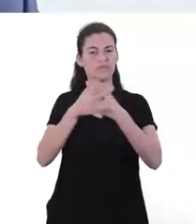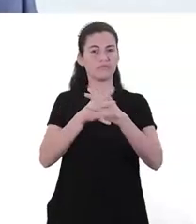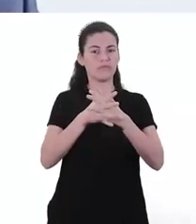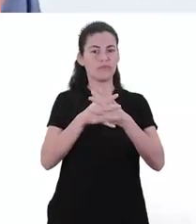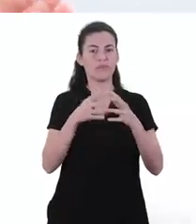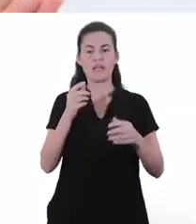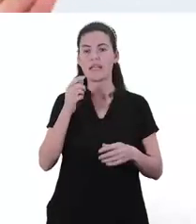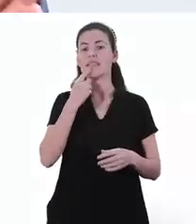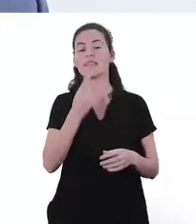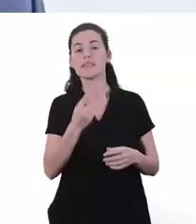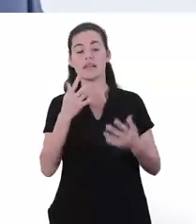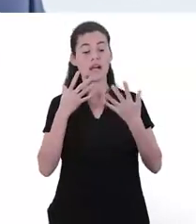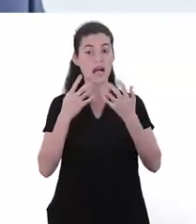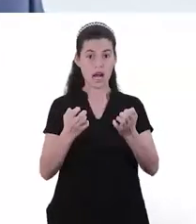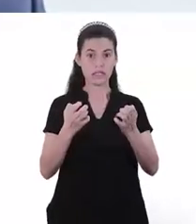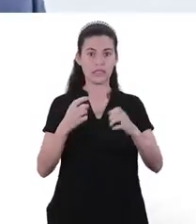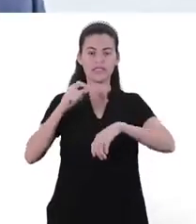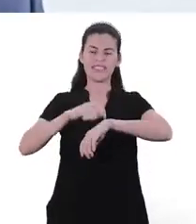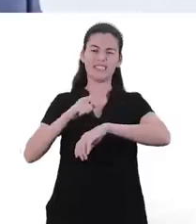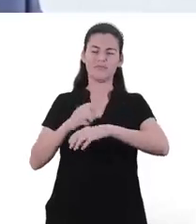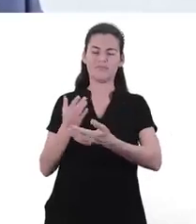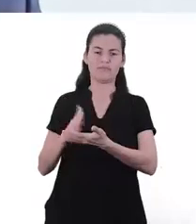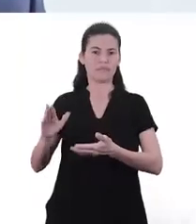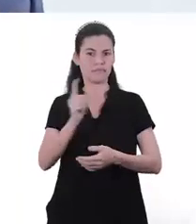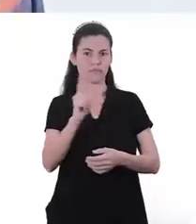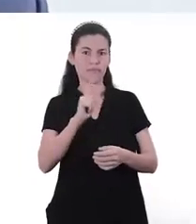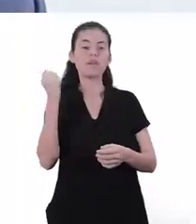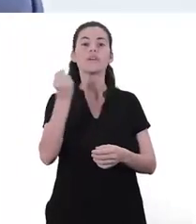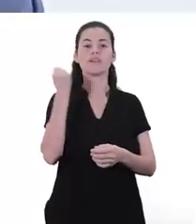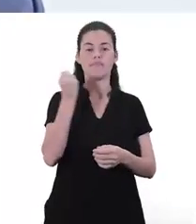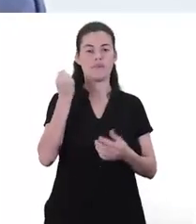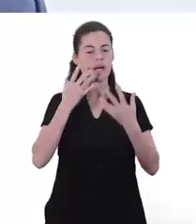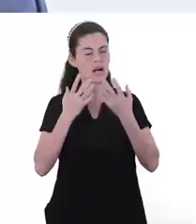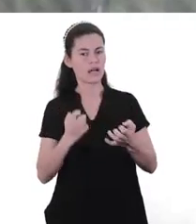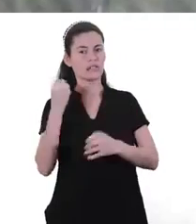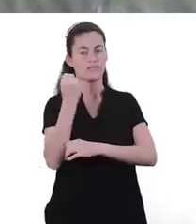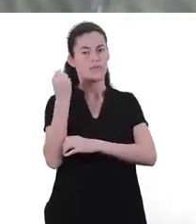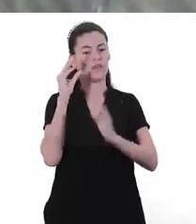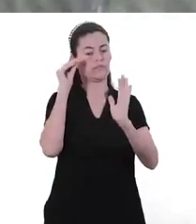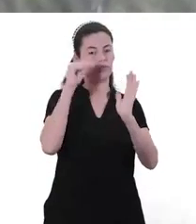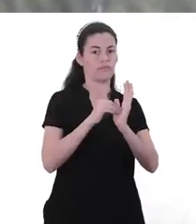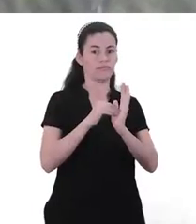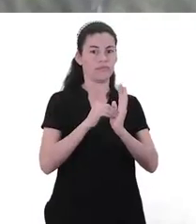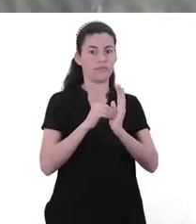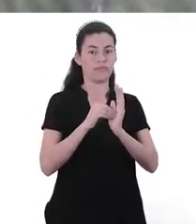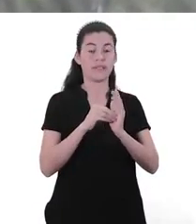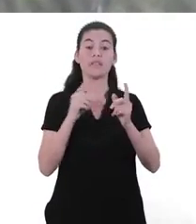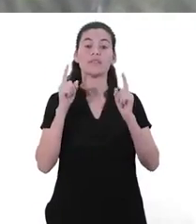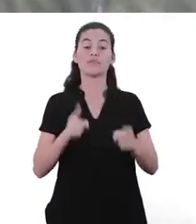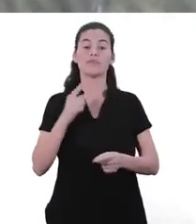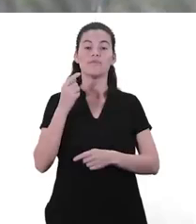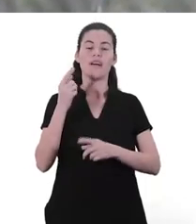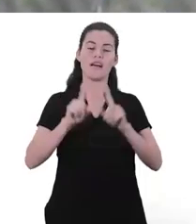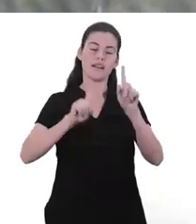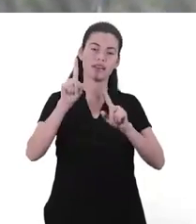nuevo concepto de que el arte no es una pérdida de tiempo o no es lo primero que se tiene que descartar? Vos sé, pasa mucho también de que los